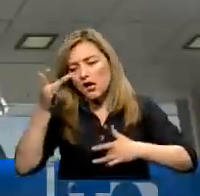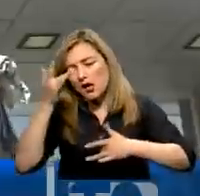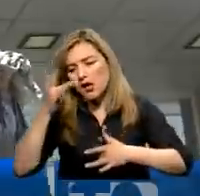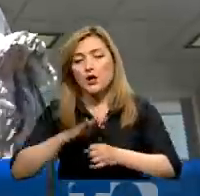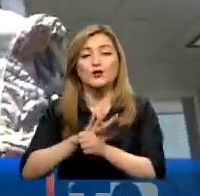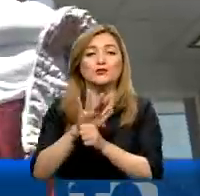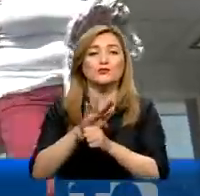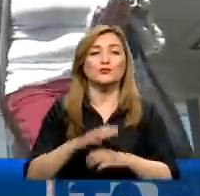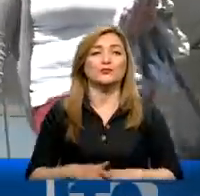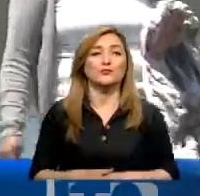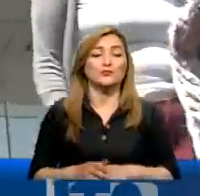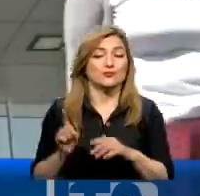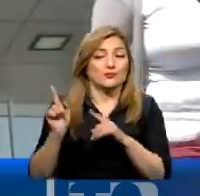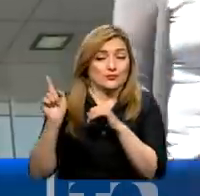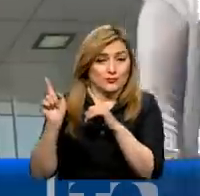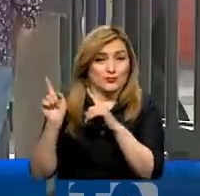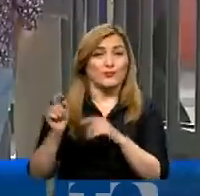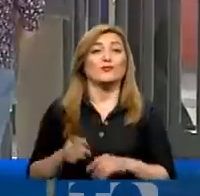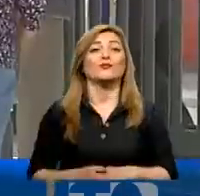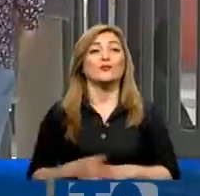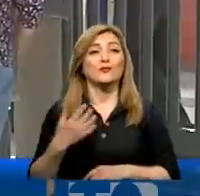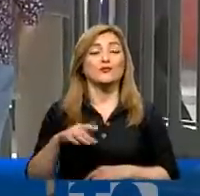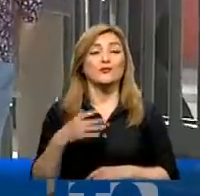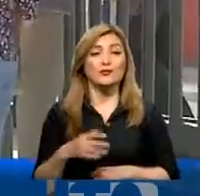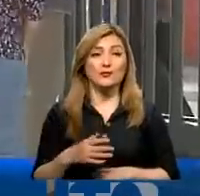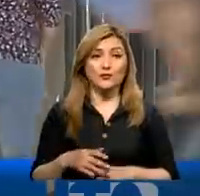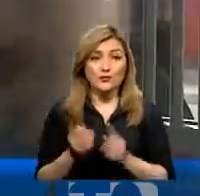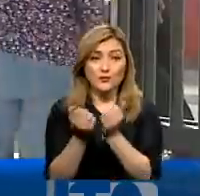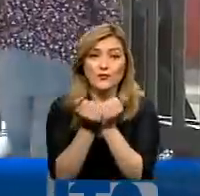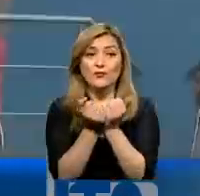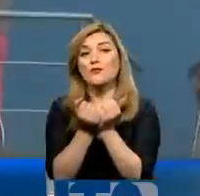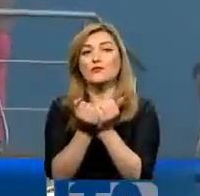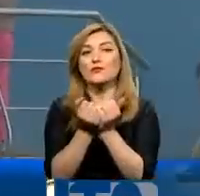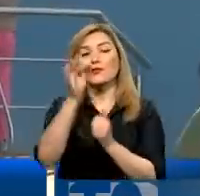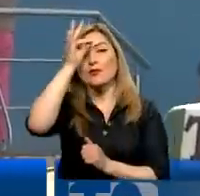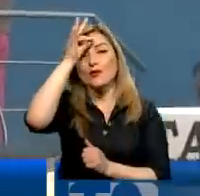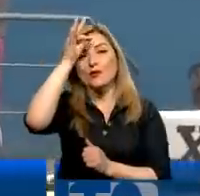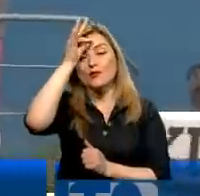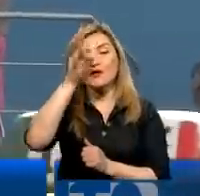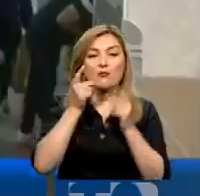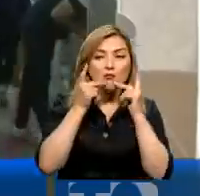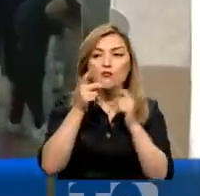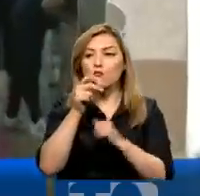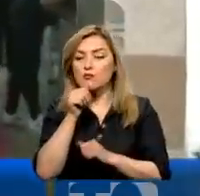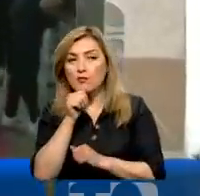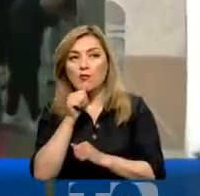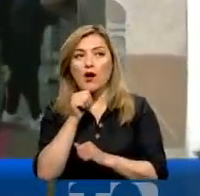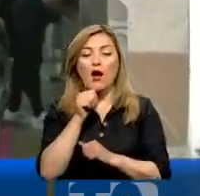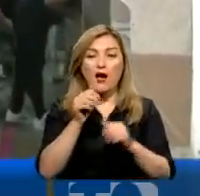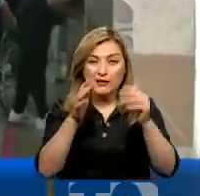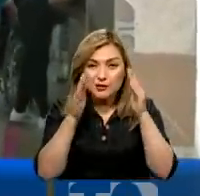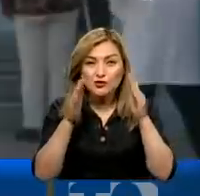COVID. En cambio, en el Carlos Andrade Marín sostienen que aunque están al límite, al ser un hospital mixto no pueden detener la atención de